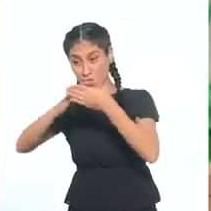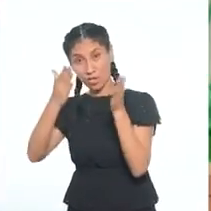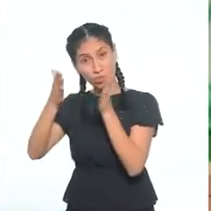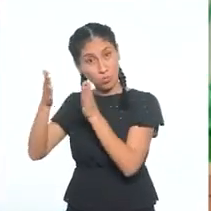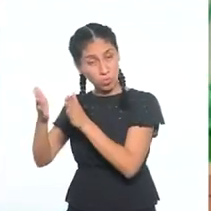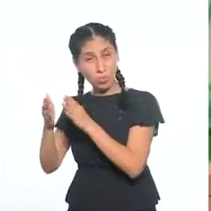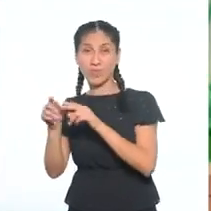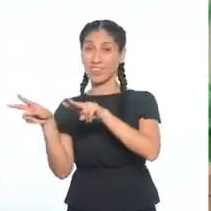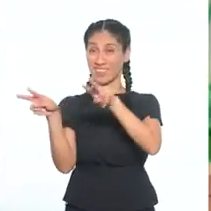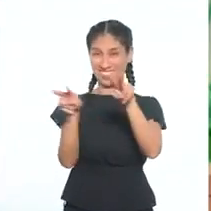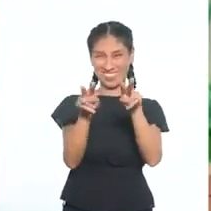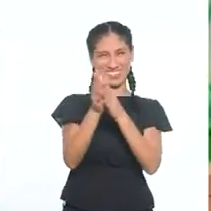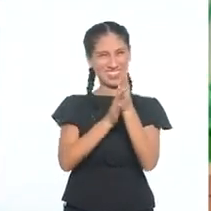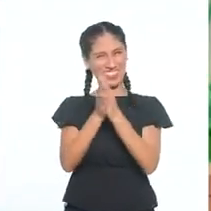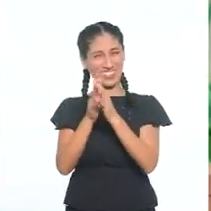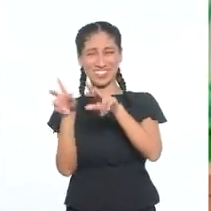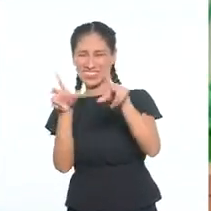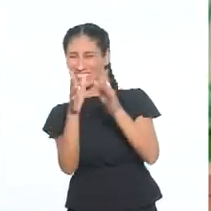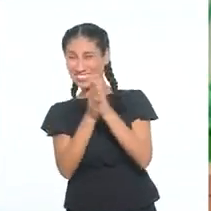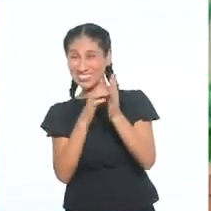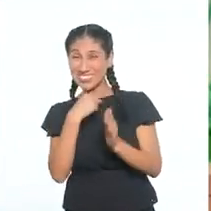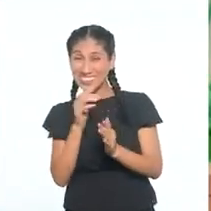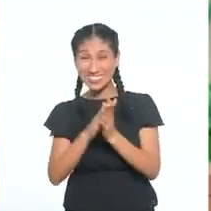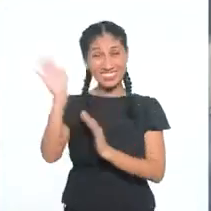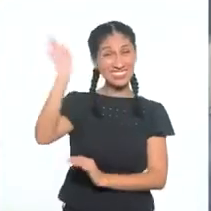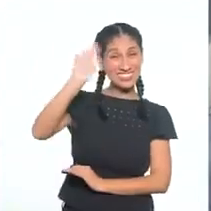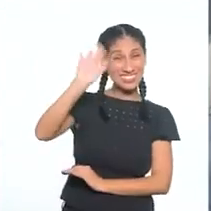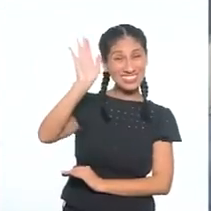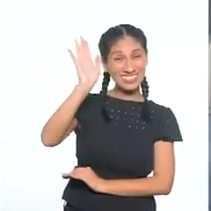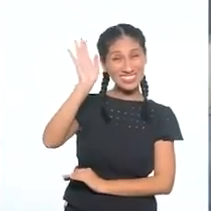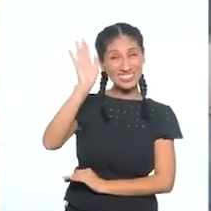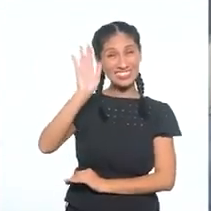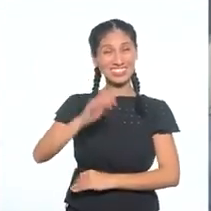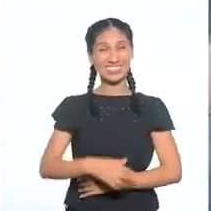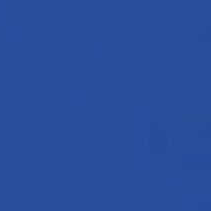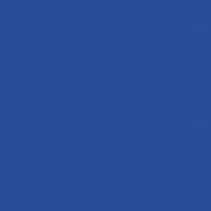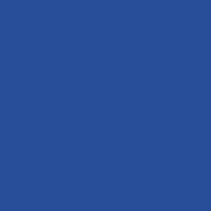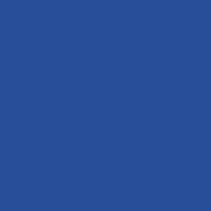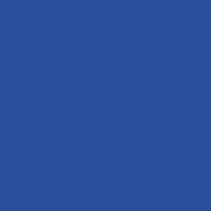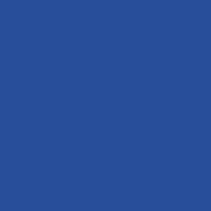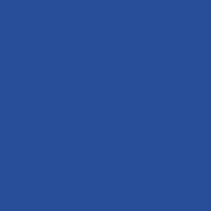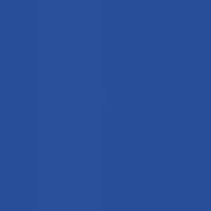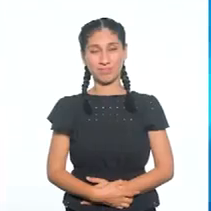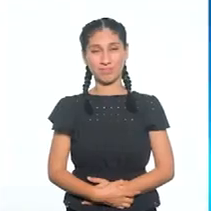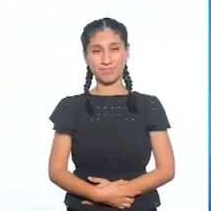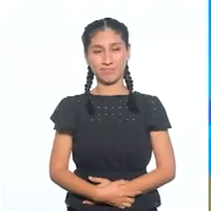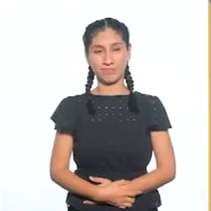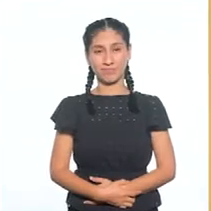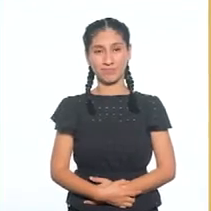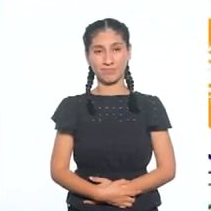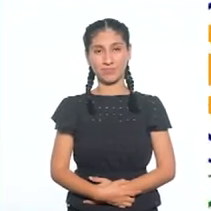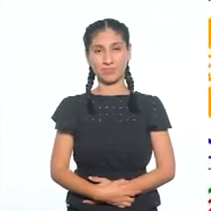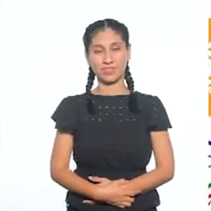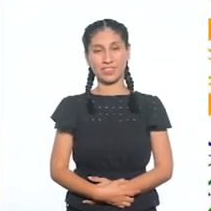espero que hayas disfrutado el programa tanto como nosotros bueno